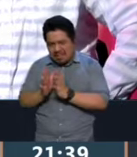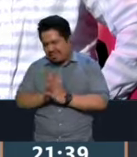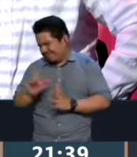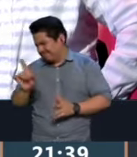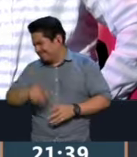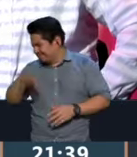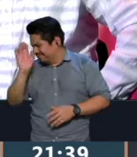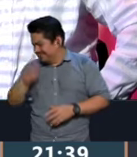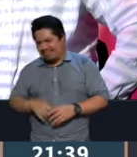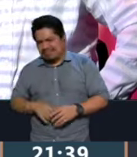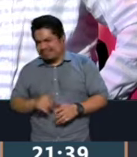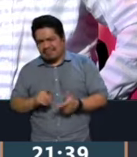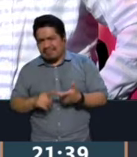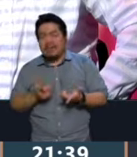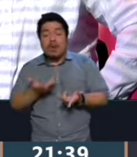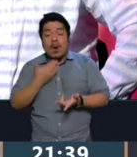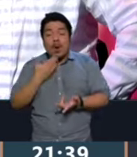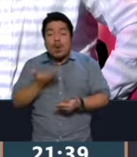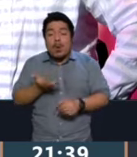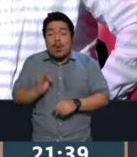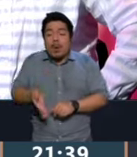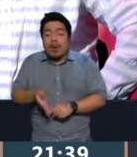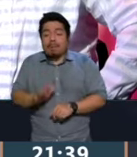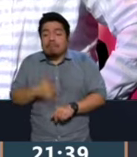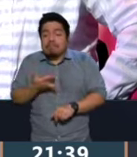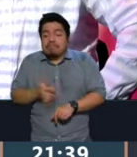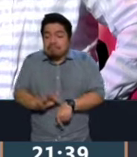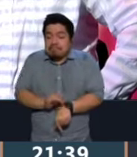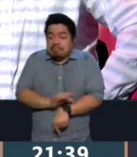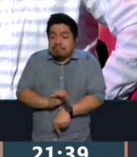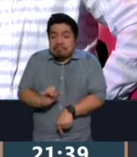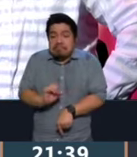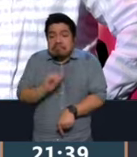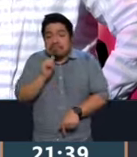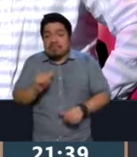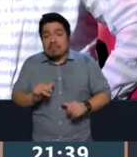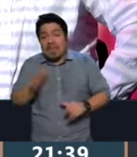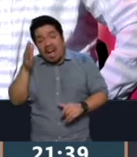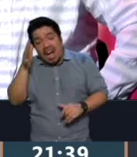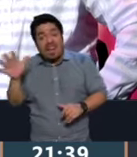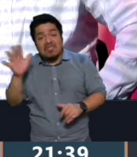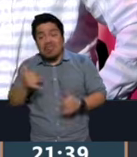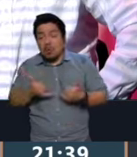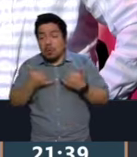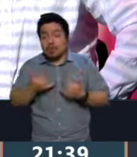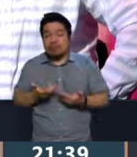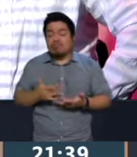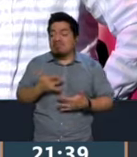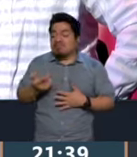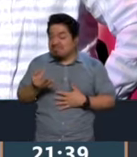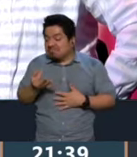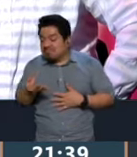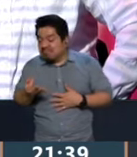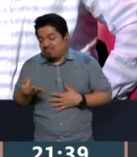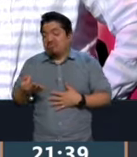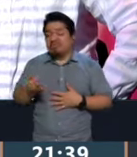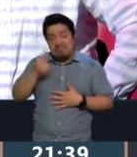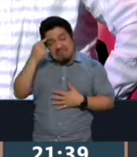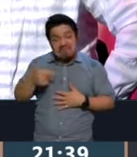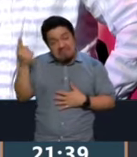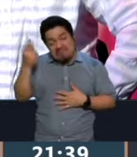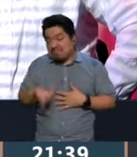salir a pronunciarse a favor de algo si no les emociona. Por supuesto, ni adultos ni jóvenes lo haríamos. Si algo no te mueve, pues ¿por qué gastarías energía